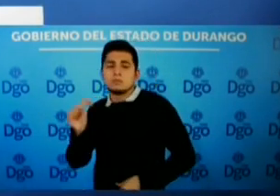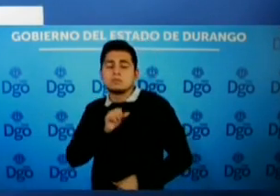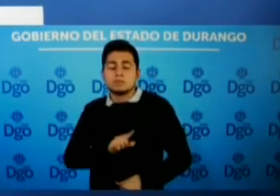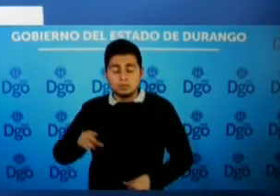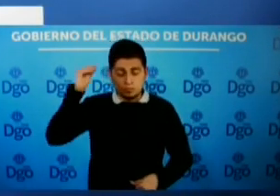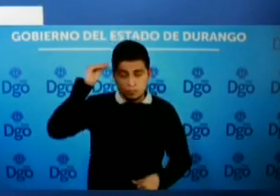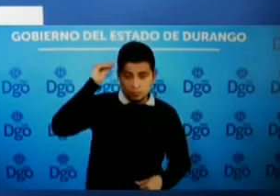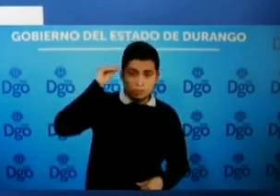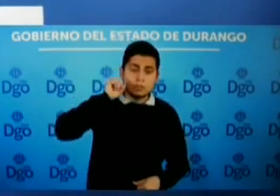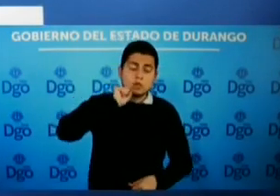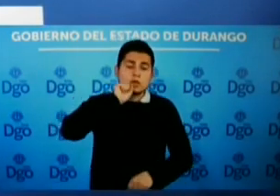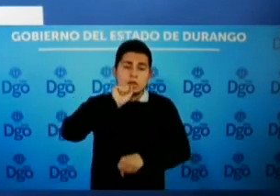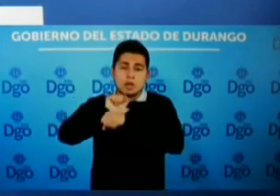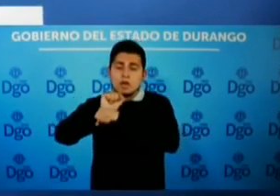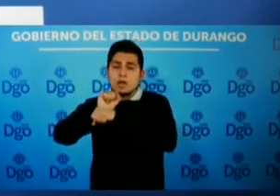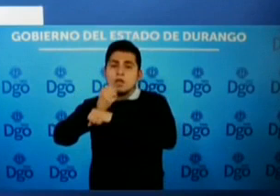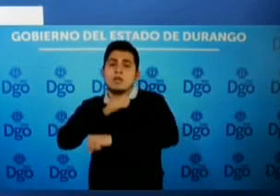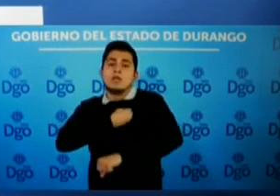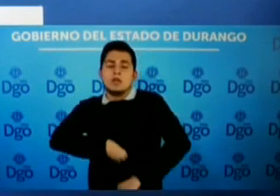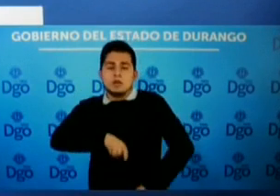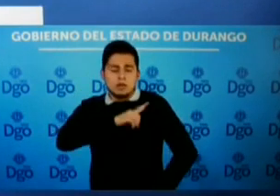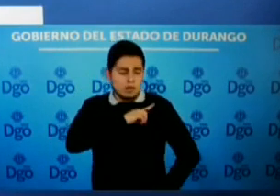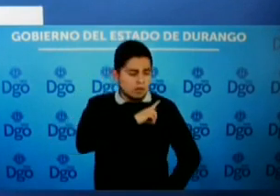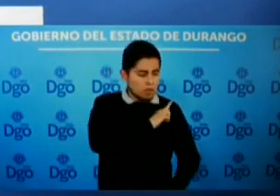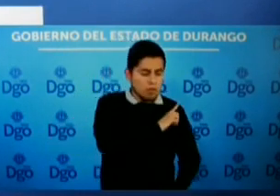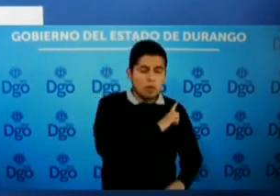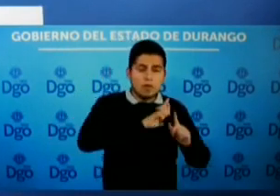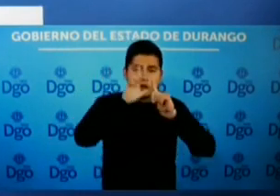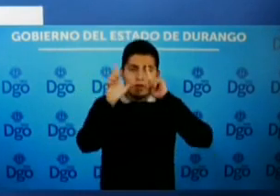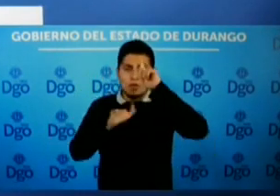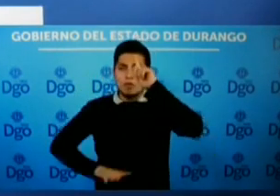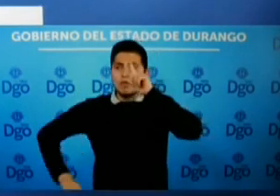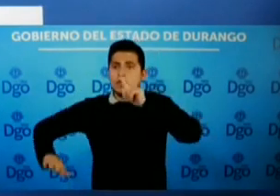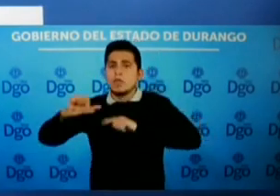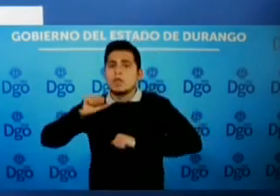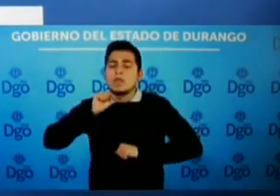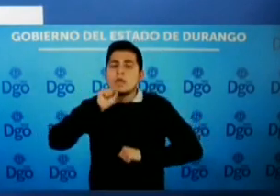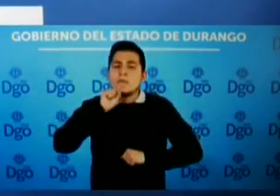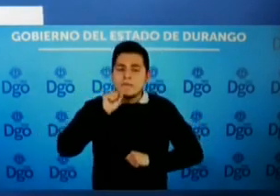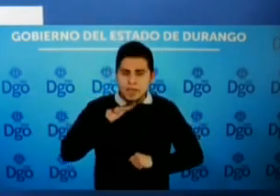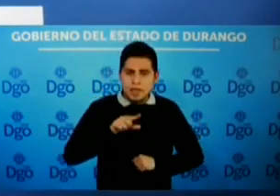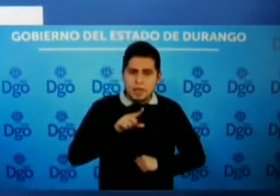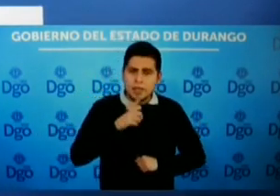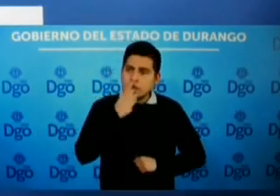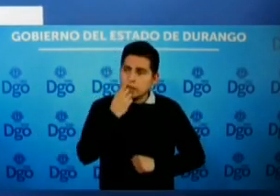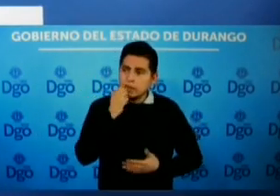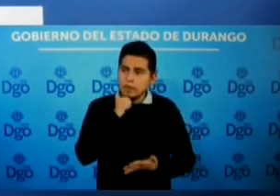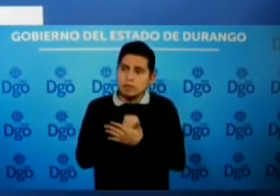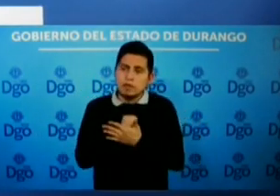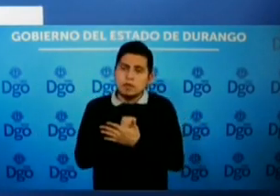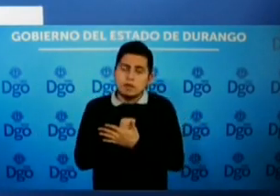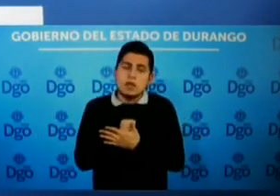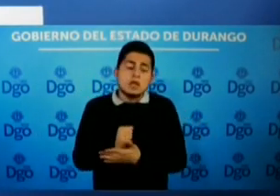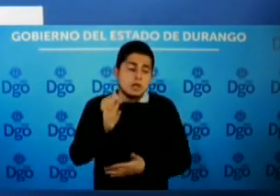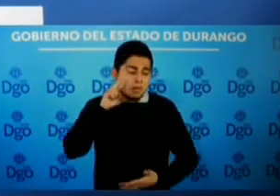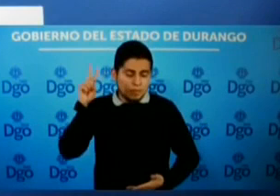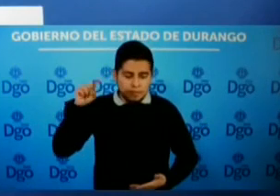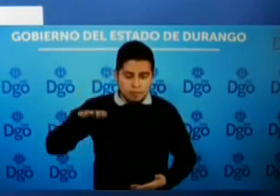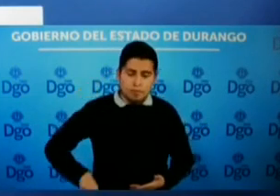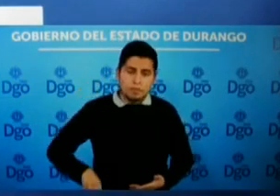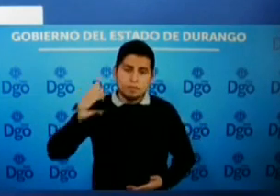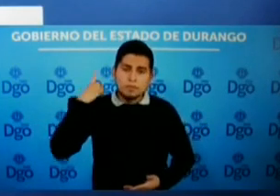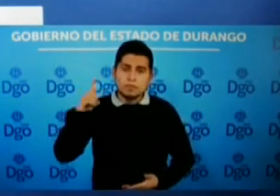salud del gobierno federal de decretar de declarar a durango